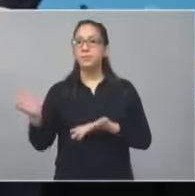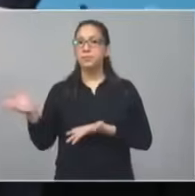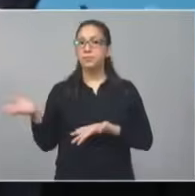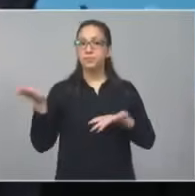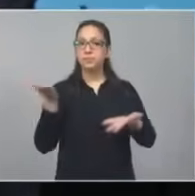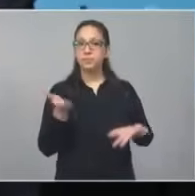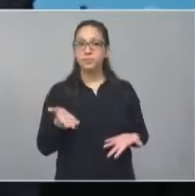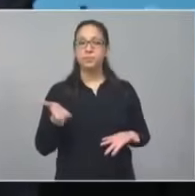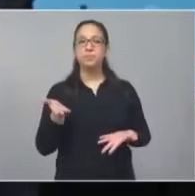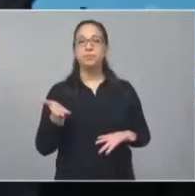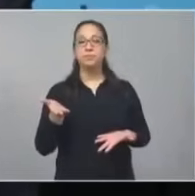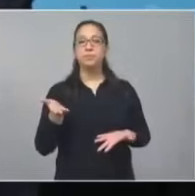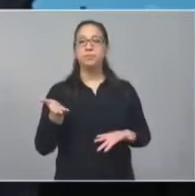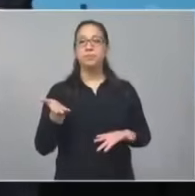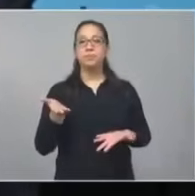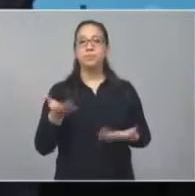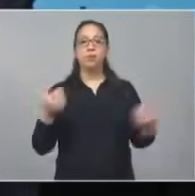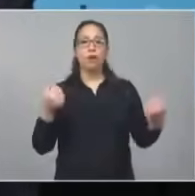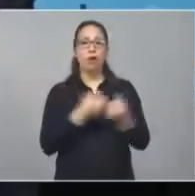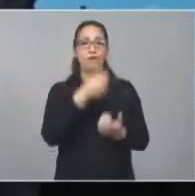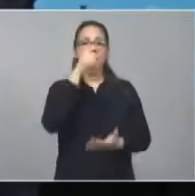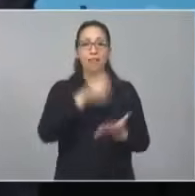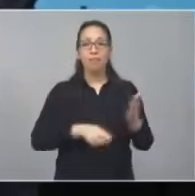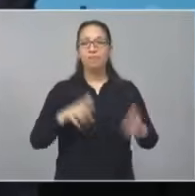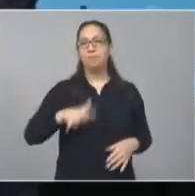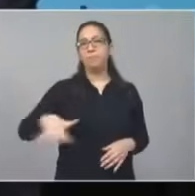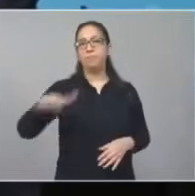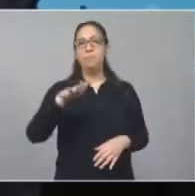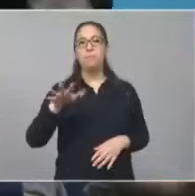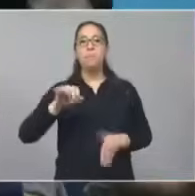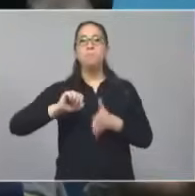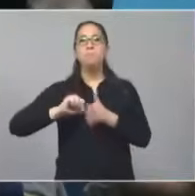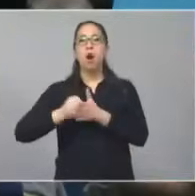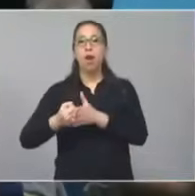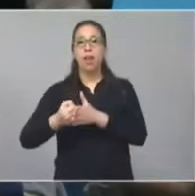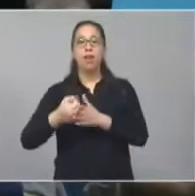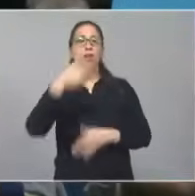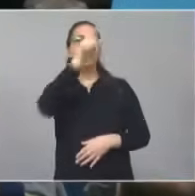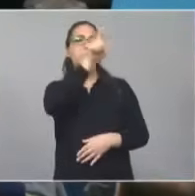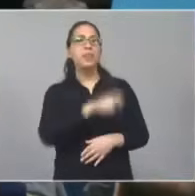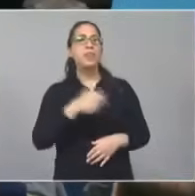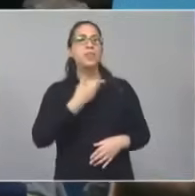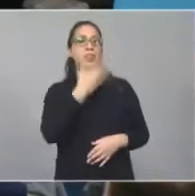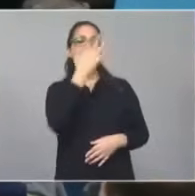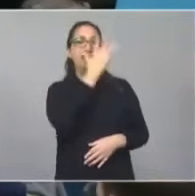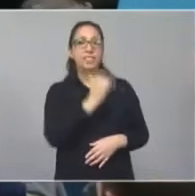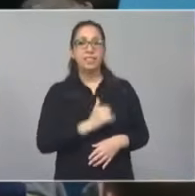Seguidamente firma el convenio el municipio de Moreno, Mariel Fernández.